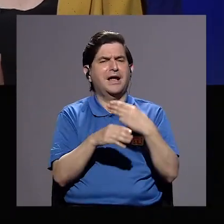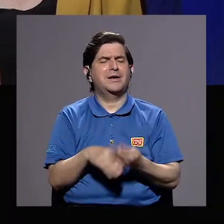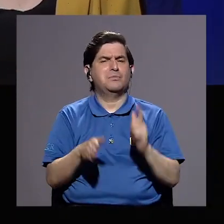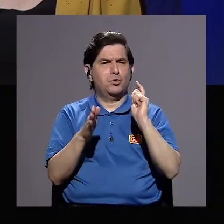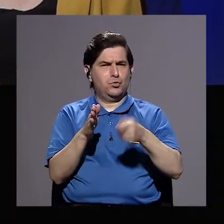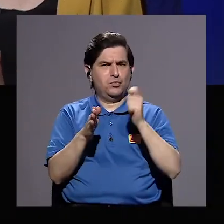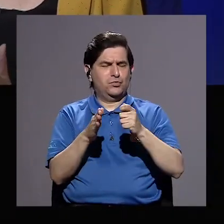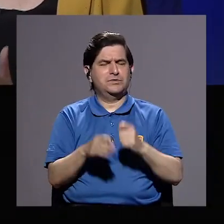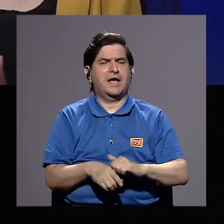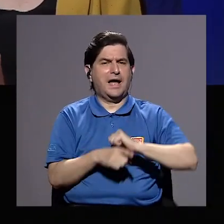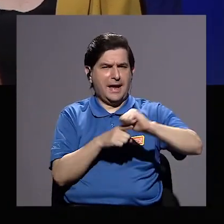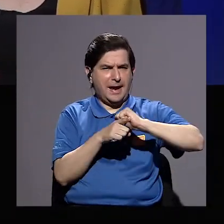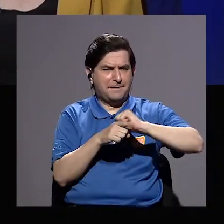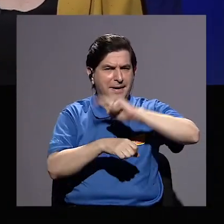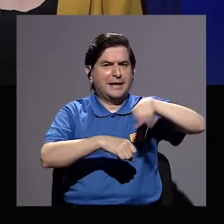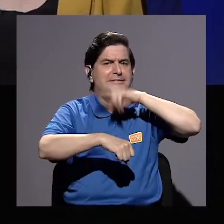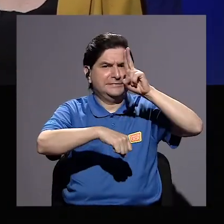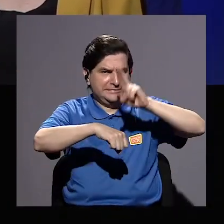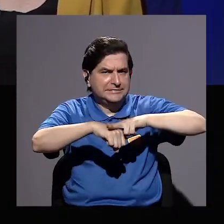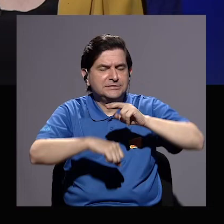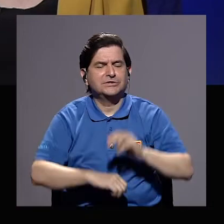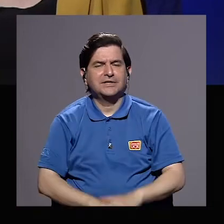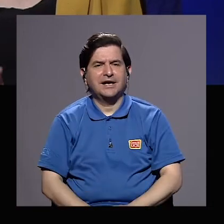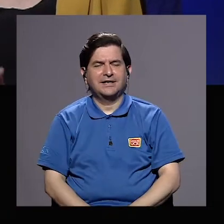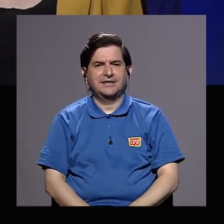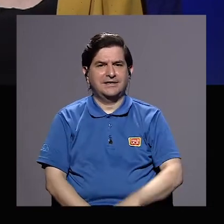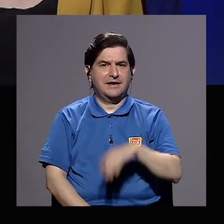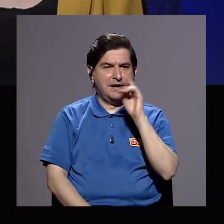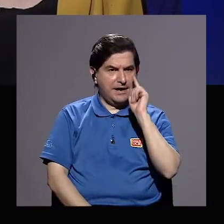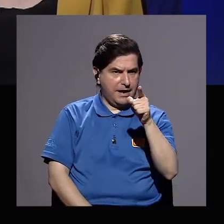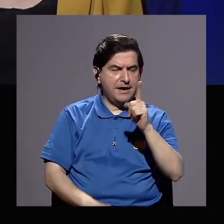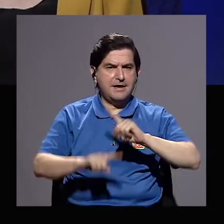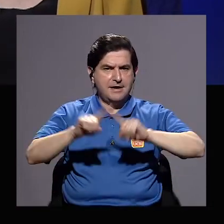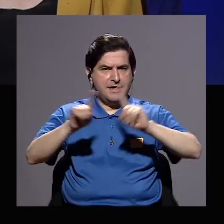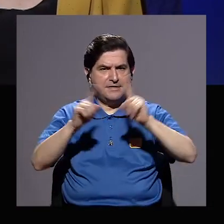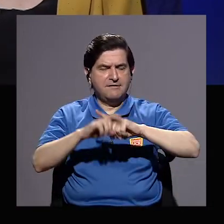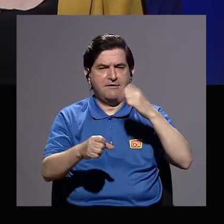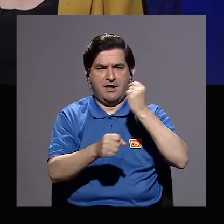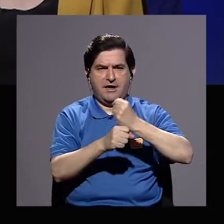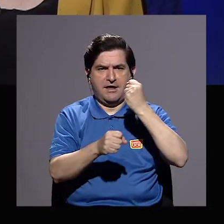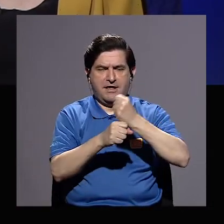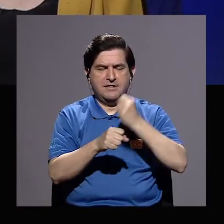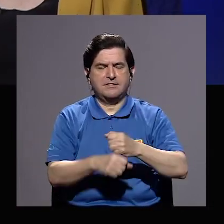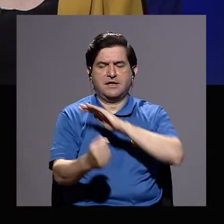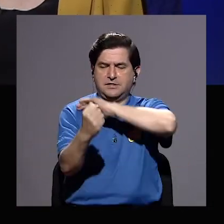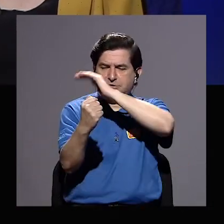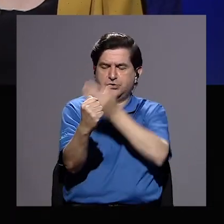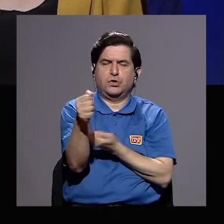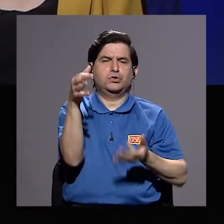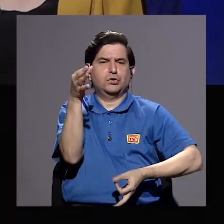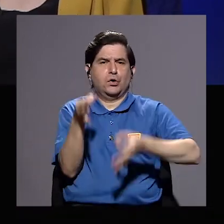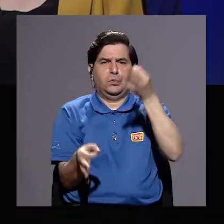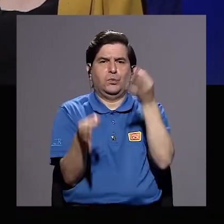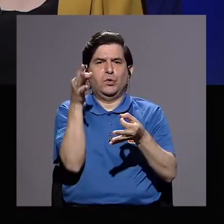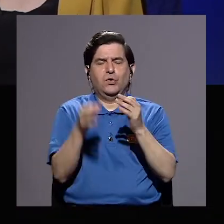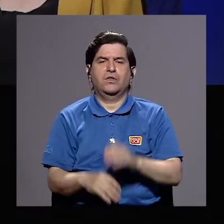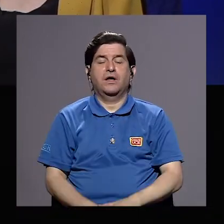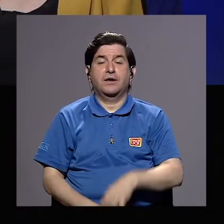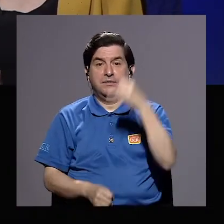del derecho, en el ejercicio nacional. Doña Cristina ha ocupado diferentes puestos en el Poder